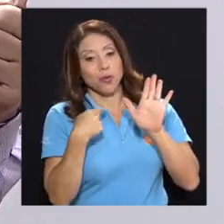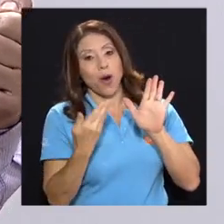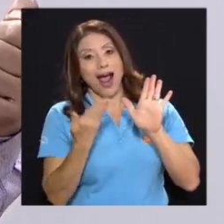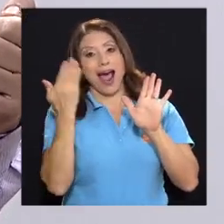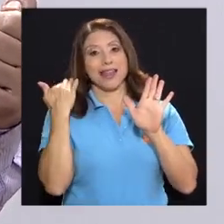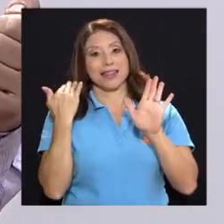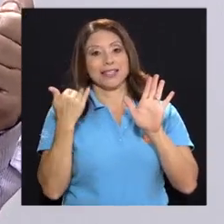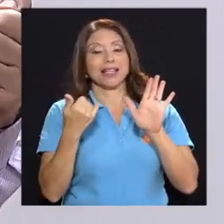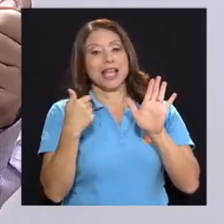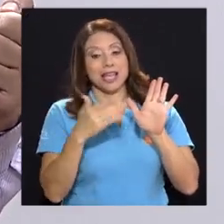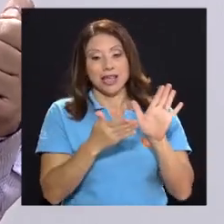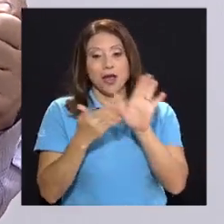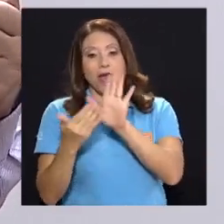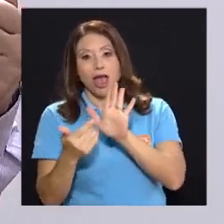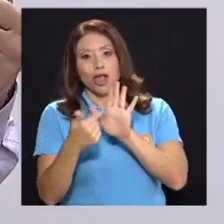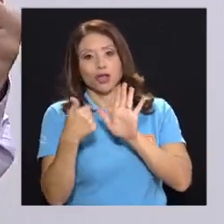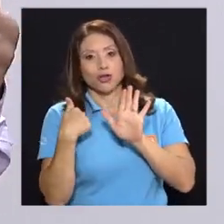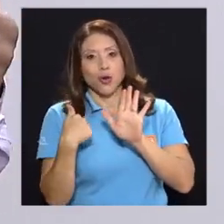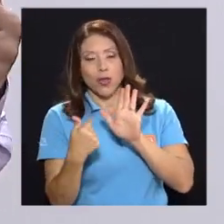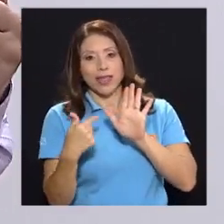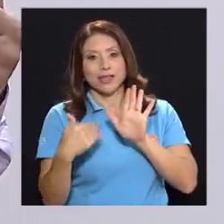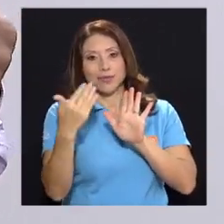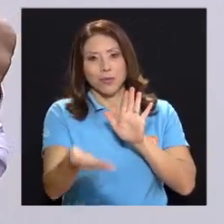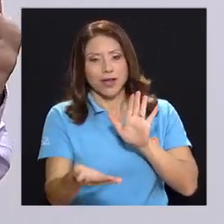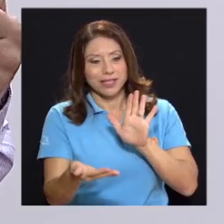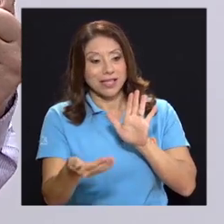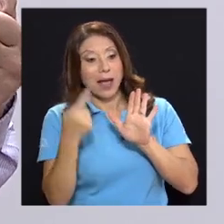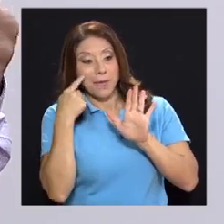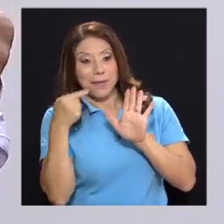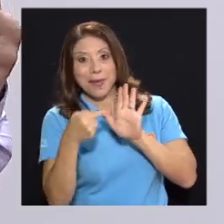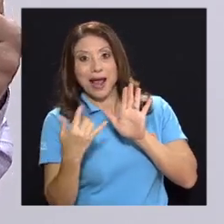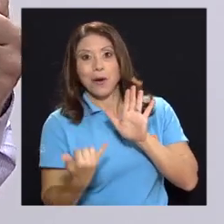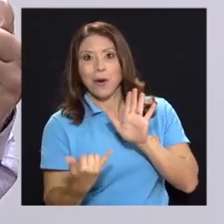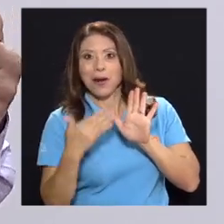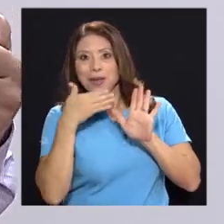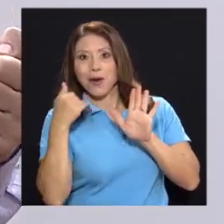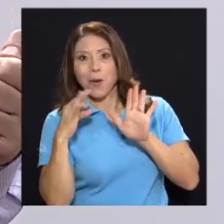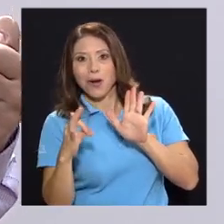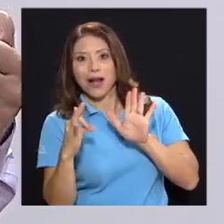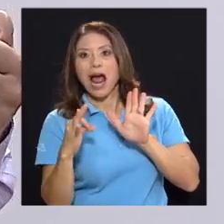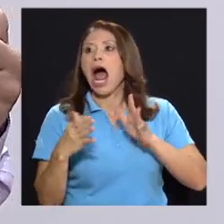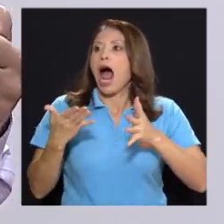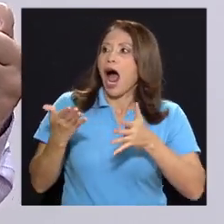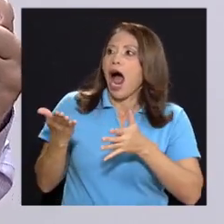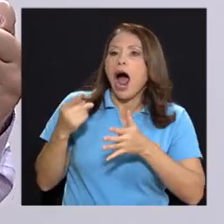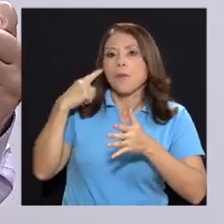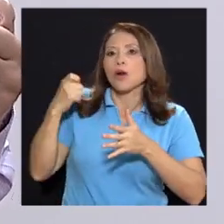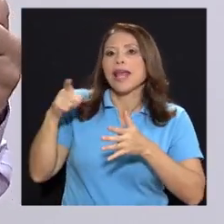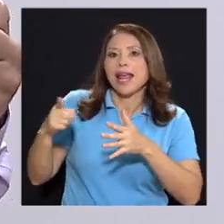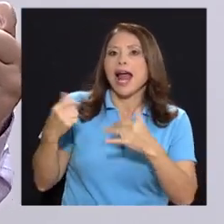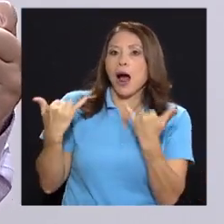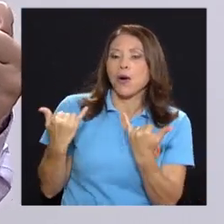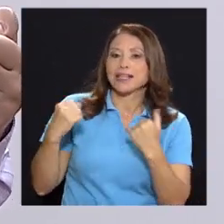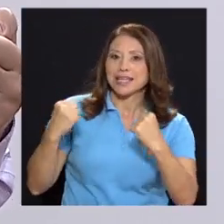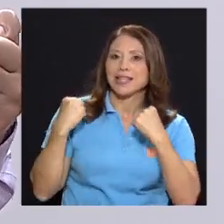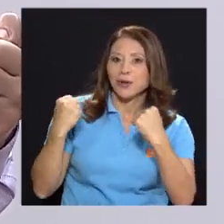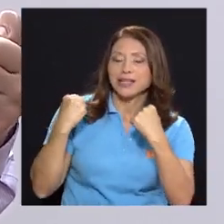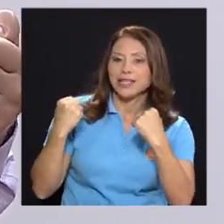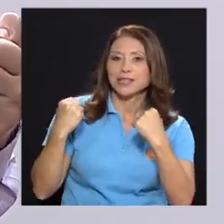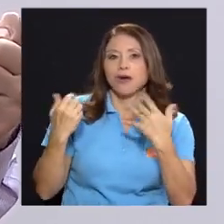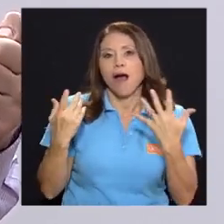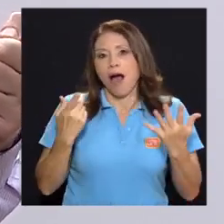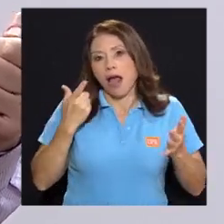después bueno y vea que está mucho mejor y alguien diga eso es porque está haciendo ejercicio bueno habría que ver si es el ejercicio